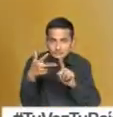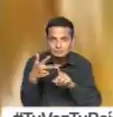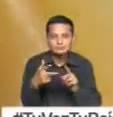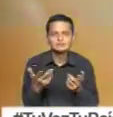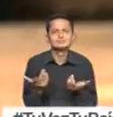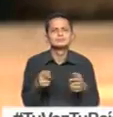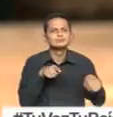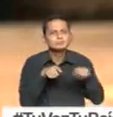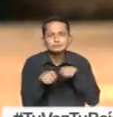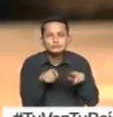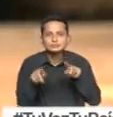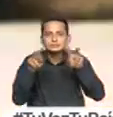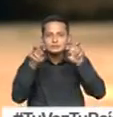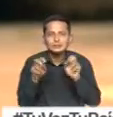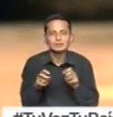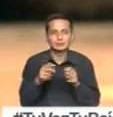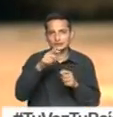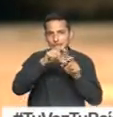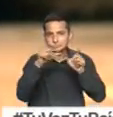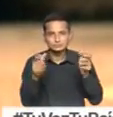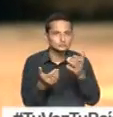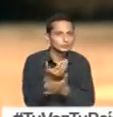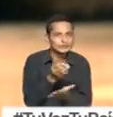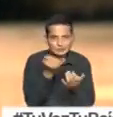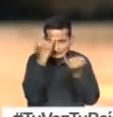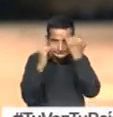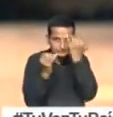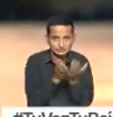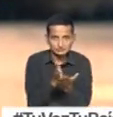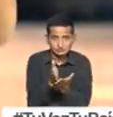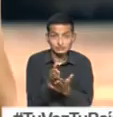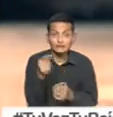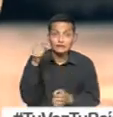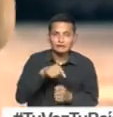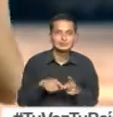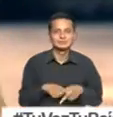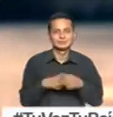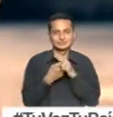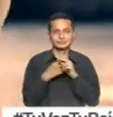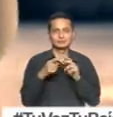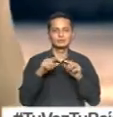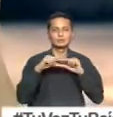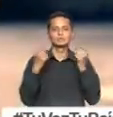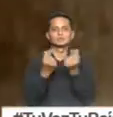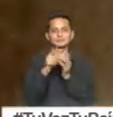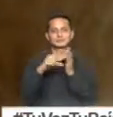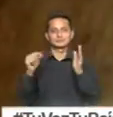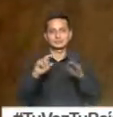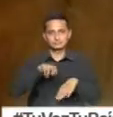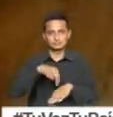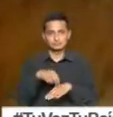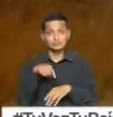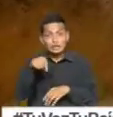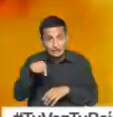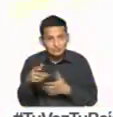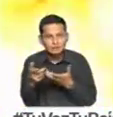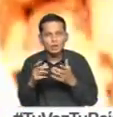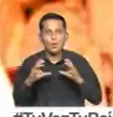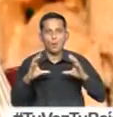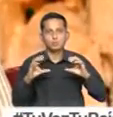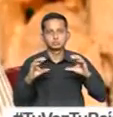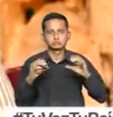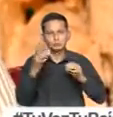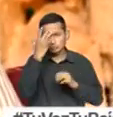Emprendedores, una iniciativa realizada por la Corporación Financiera Nacional. La espuma crece. Esto como resultado